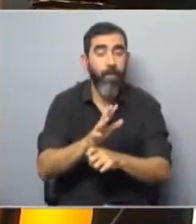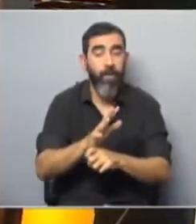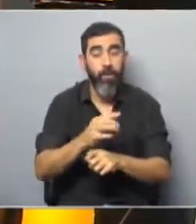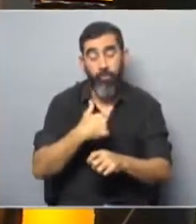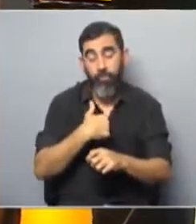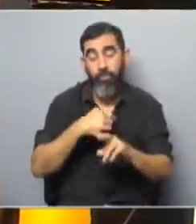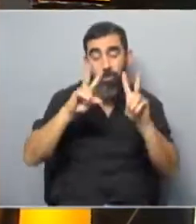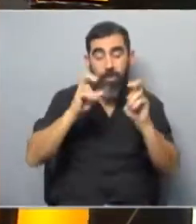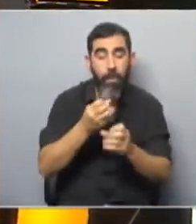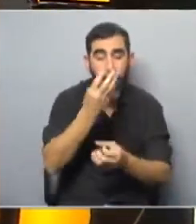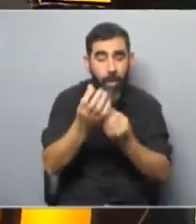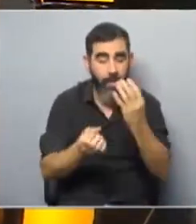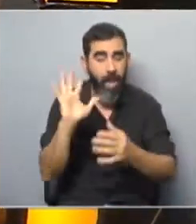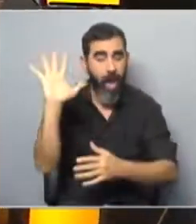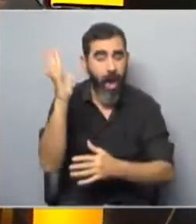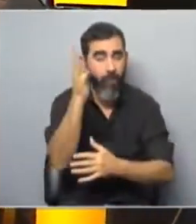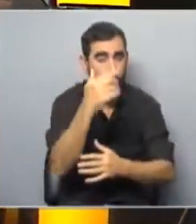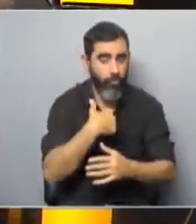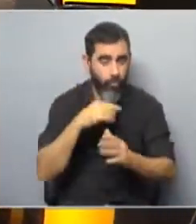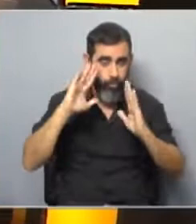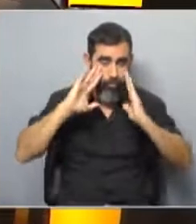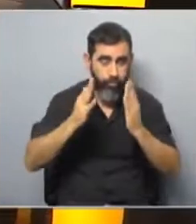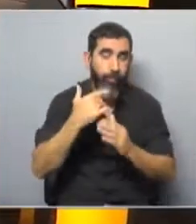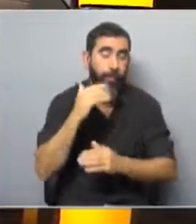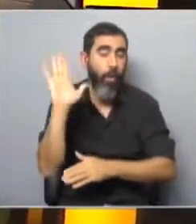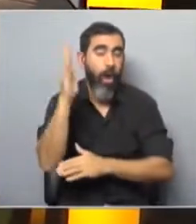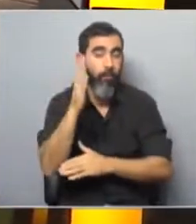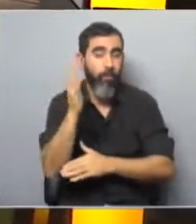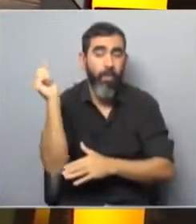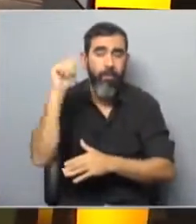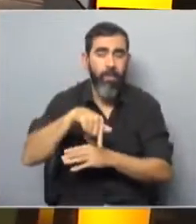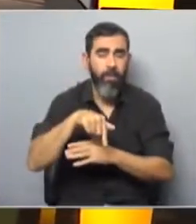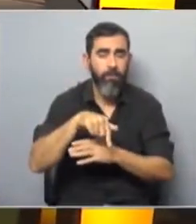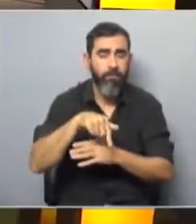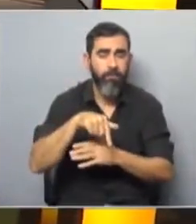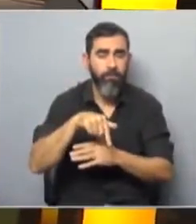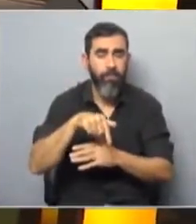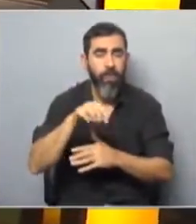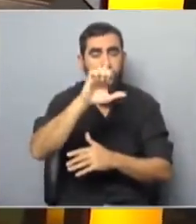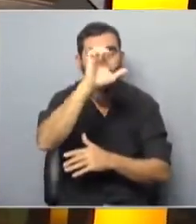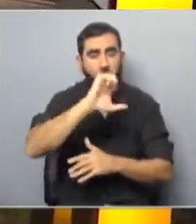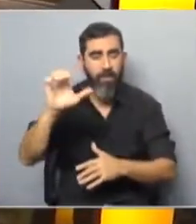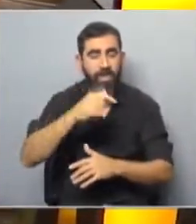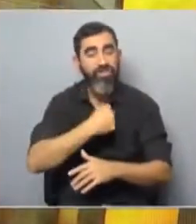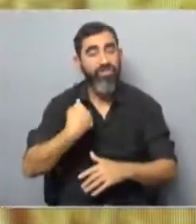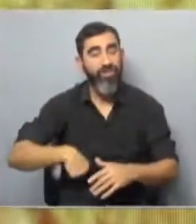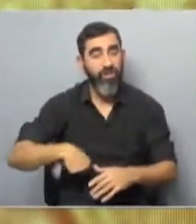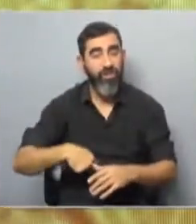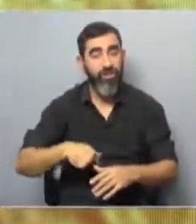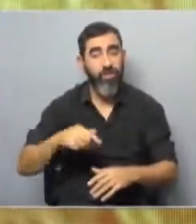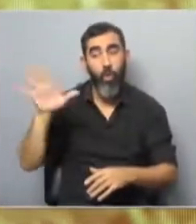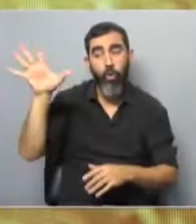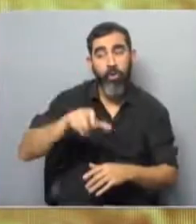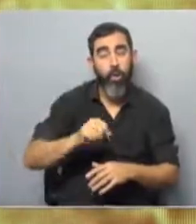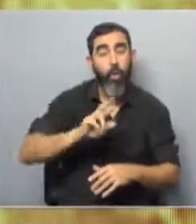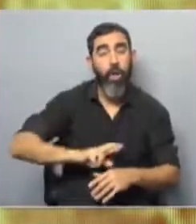que nada en plantas y en árboles. Por ejemplo, un árbol que es originario de Asia, de China, y que se trajo